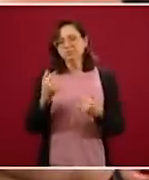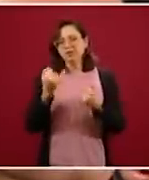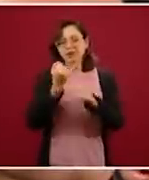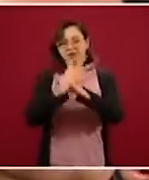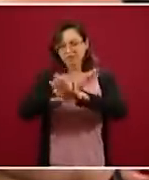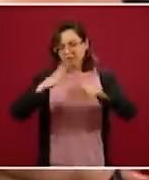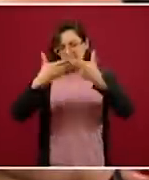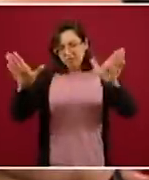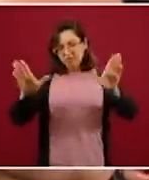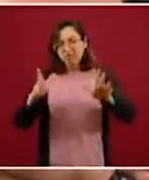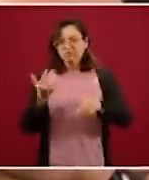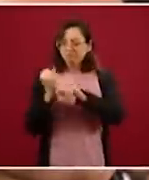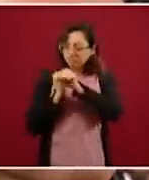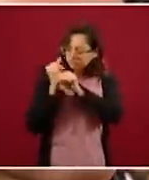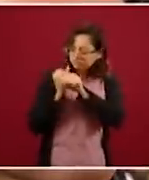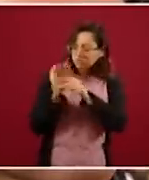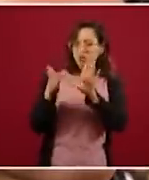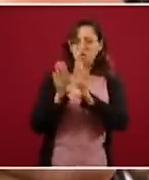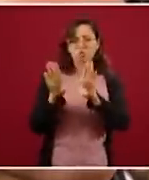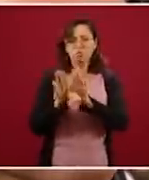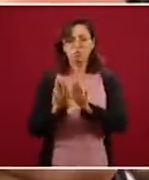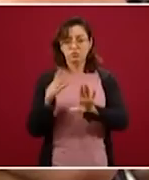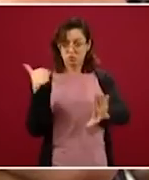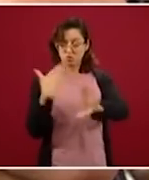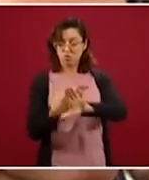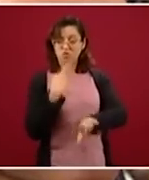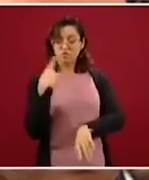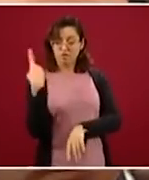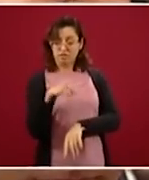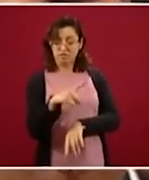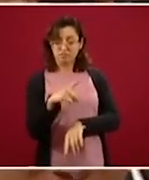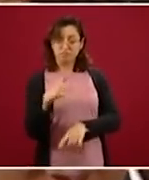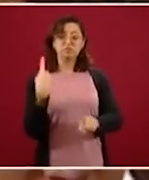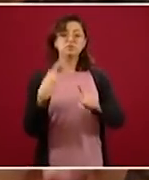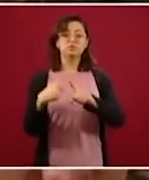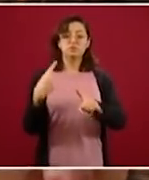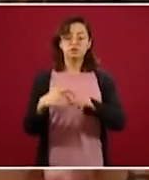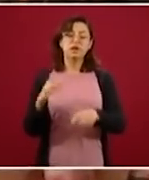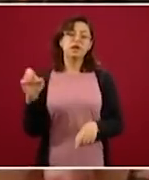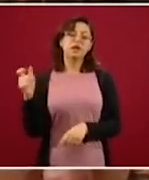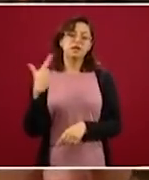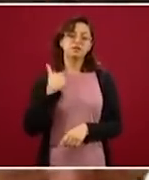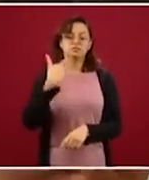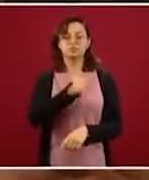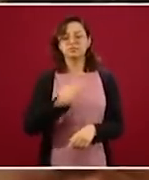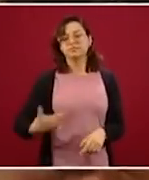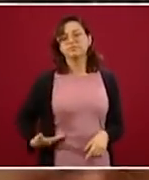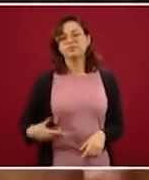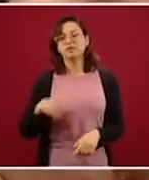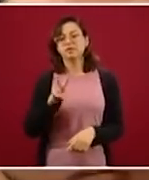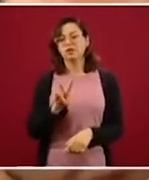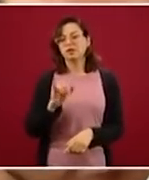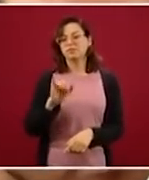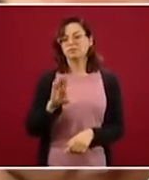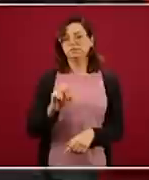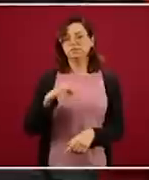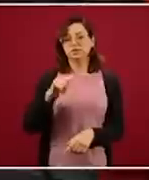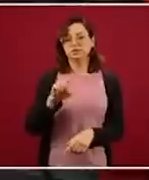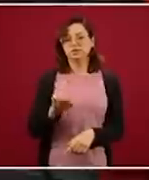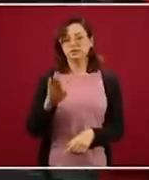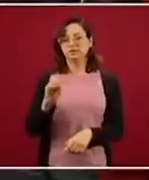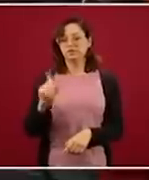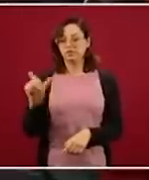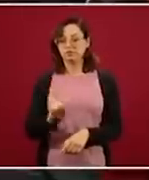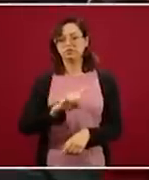van estas investigaciones, si se va a actuar en contra de ellos, entre quienes estaban el expresidente Vicente Fox, y si me permite una segunda pregunta,